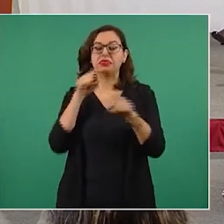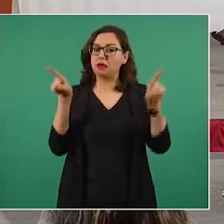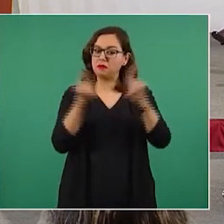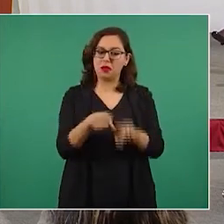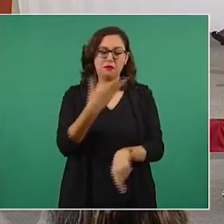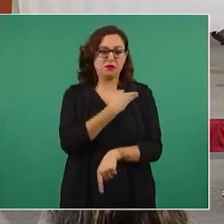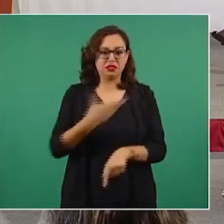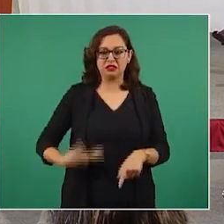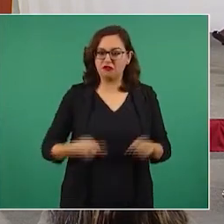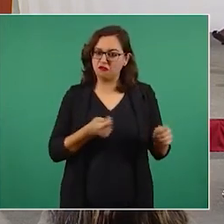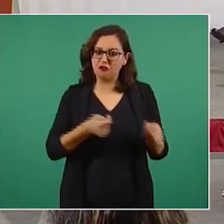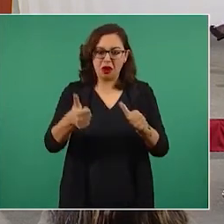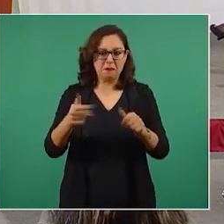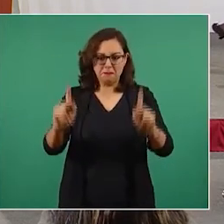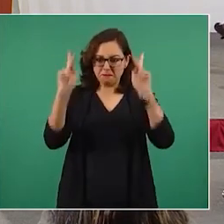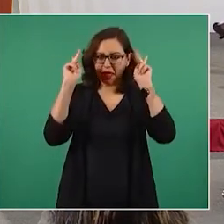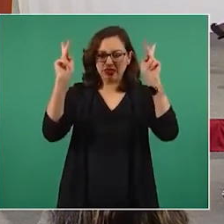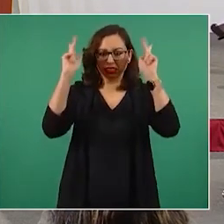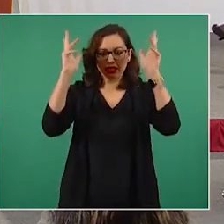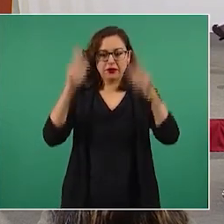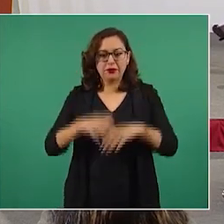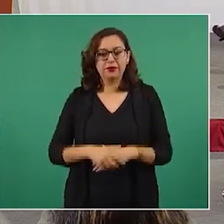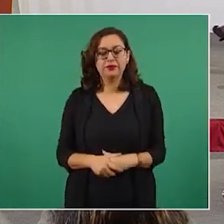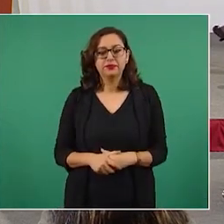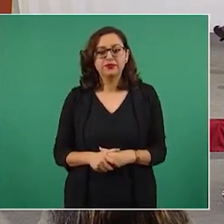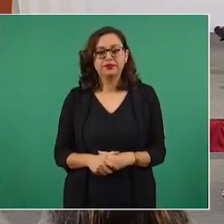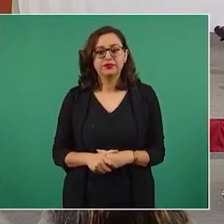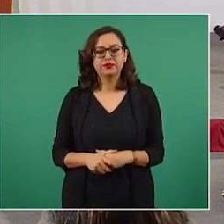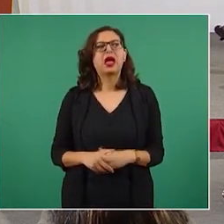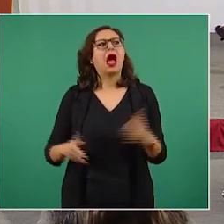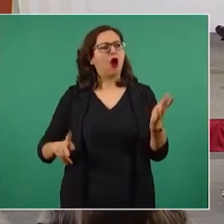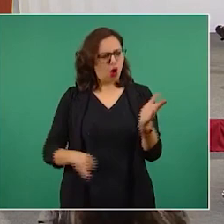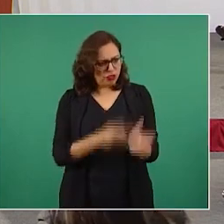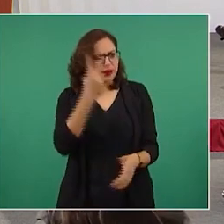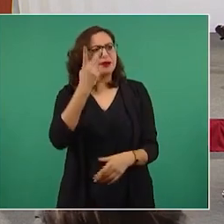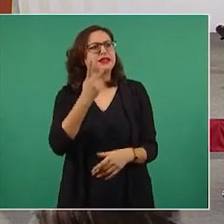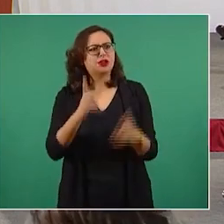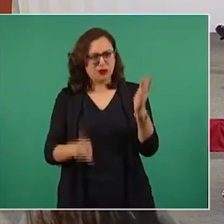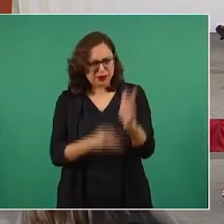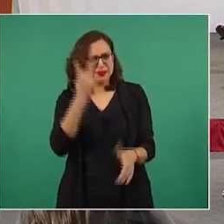mandato por pendejo y por ignorante. Repite eso último, ¿cómo dijo?